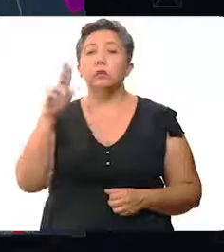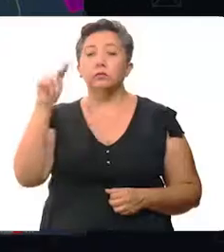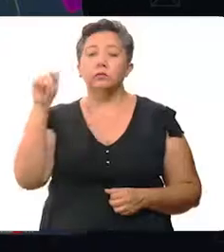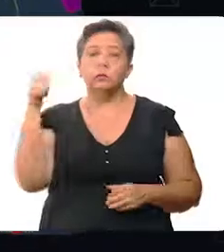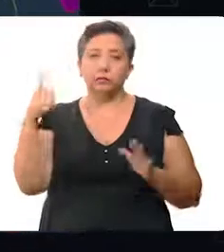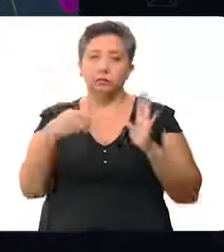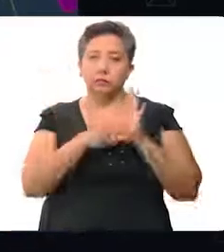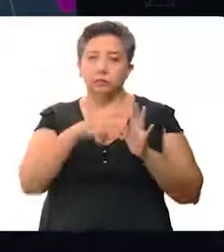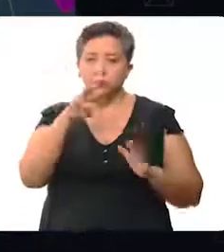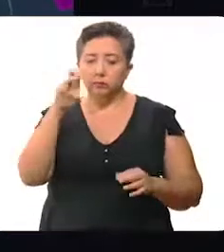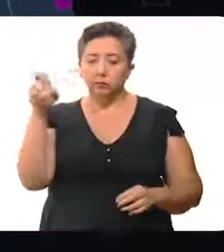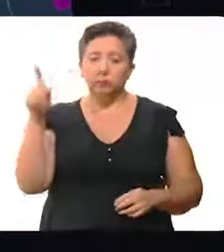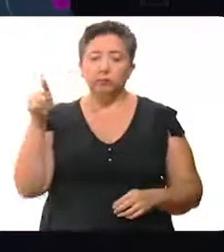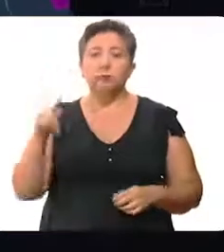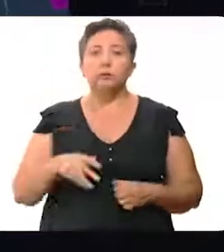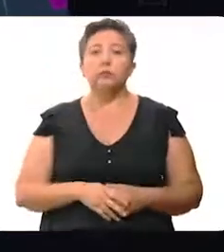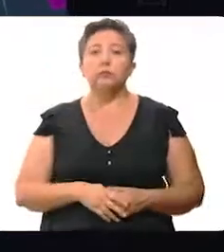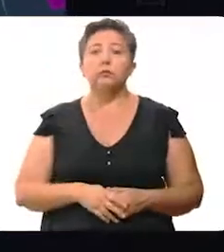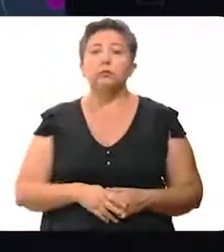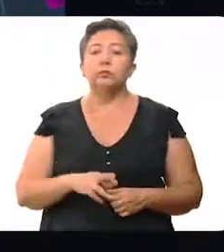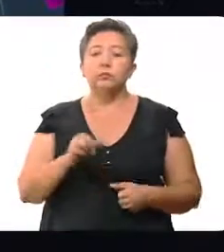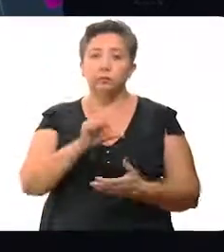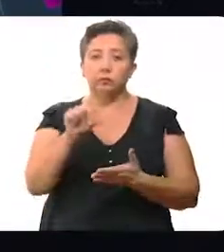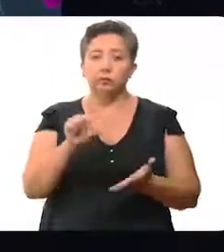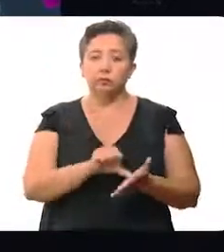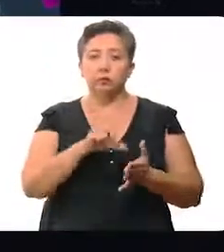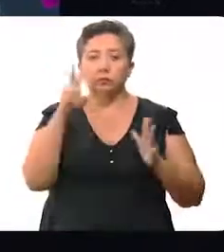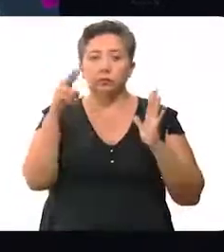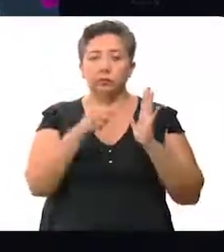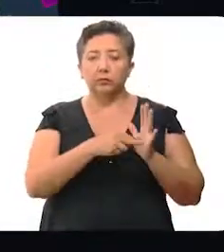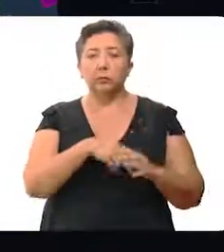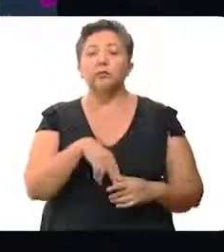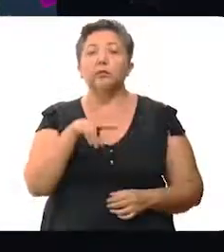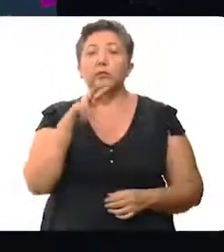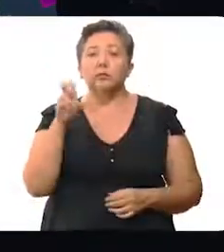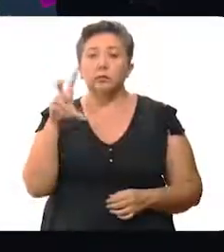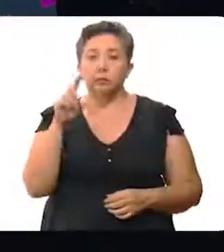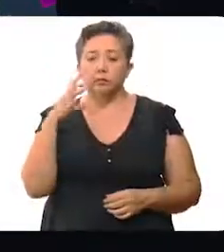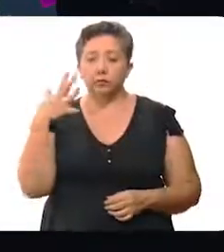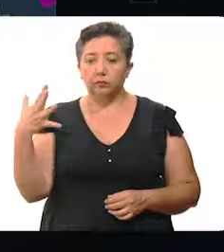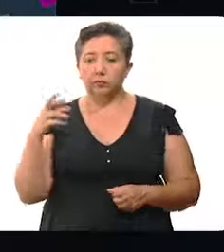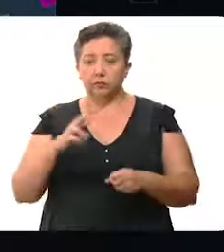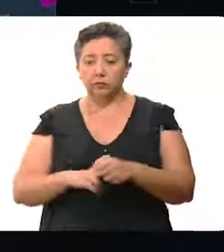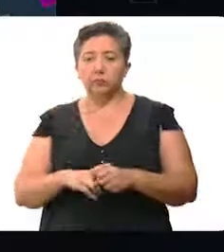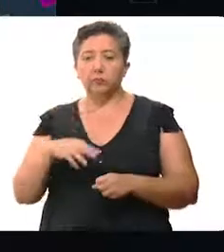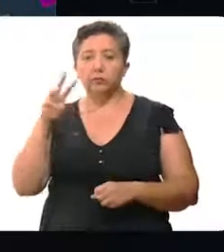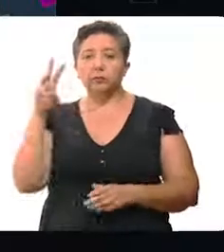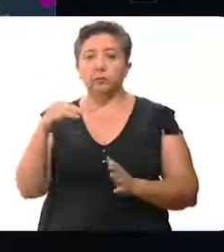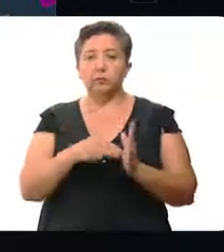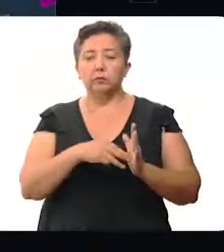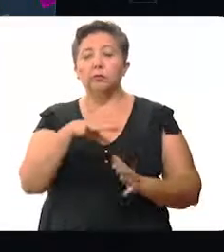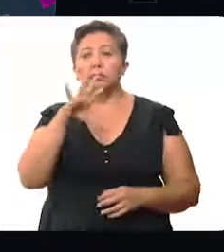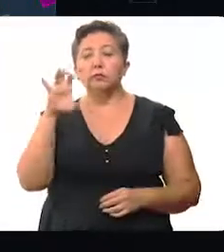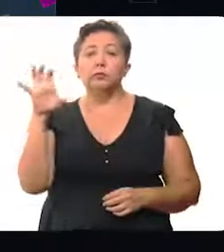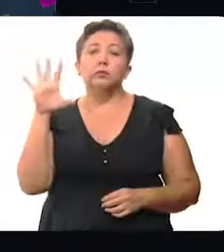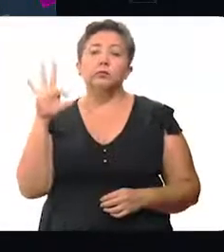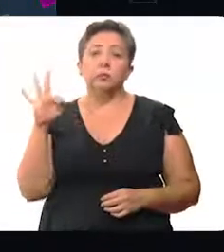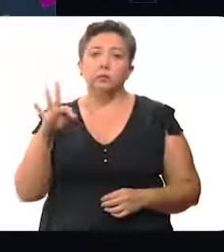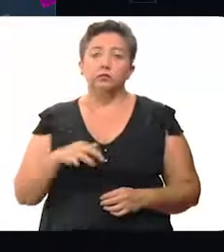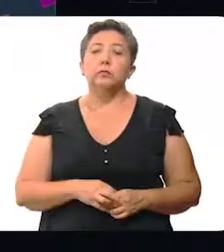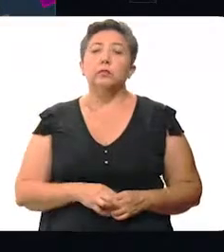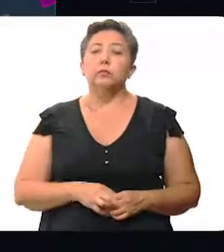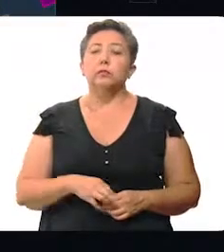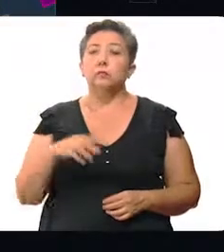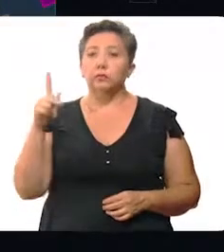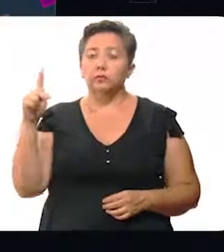oriente 6.370, en la zona centro 2.335, en la zona sur 3.540, en